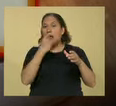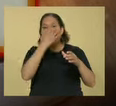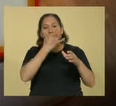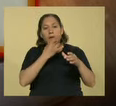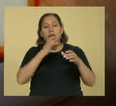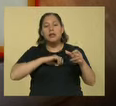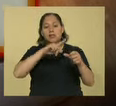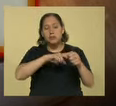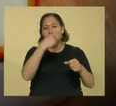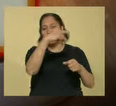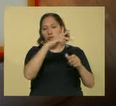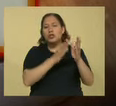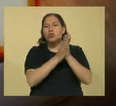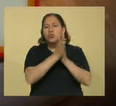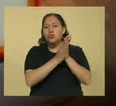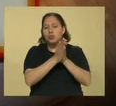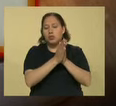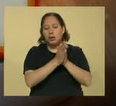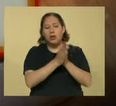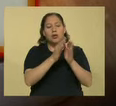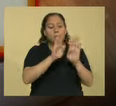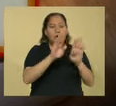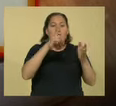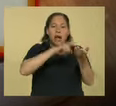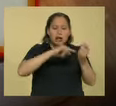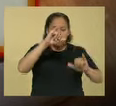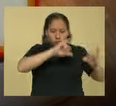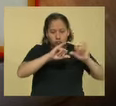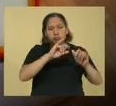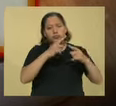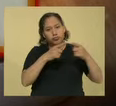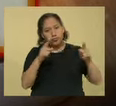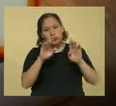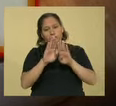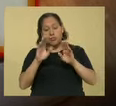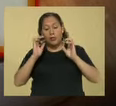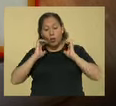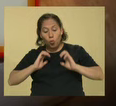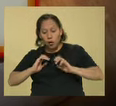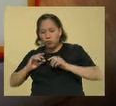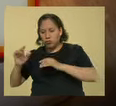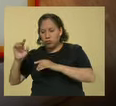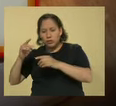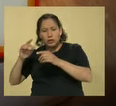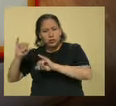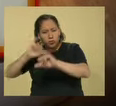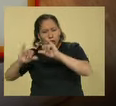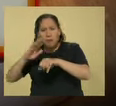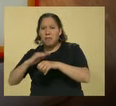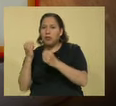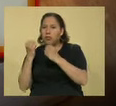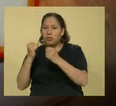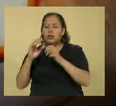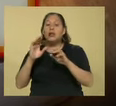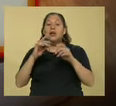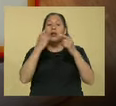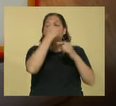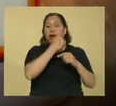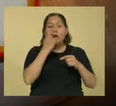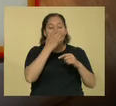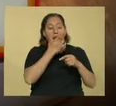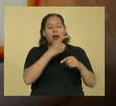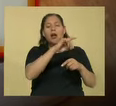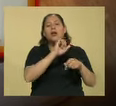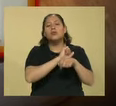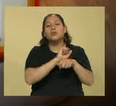específico de chocolate, ya que los activos sí varían, y el de corporal es un poco más fuerte, y el de facial tendría que llevar activos